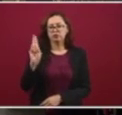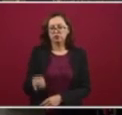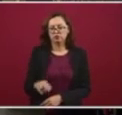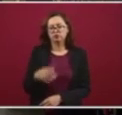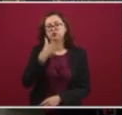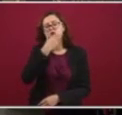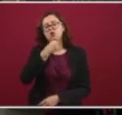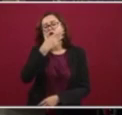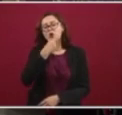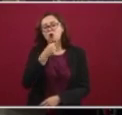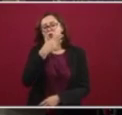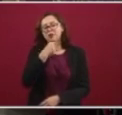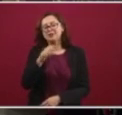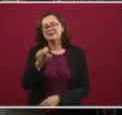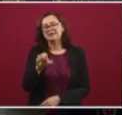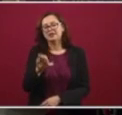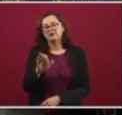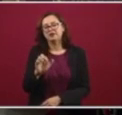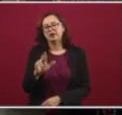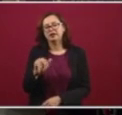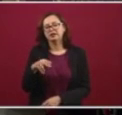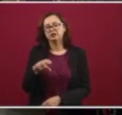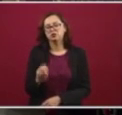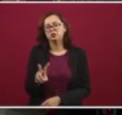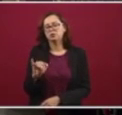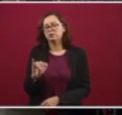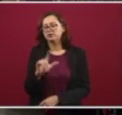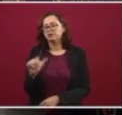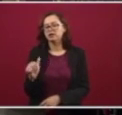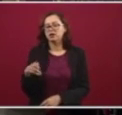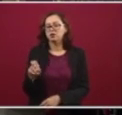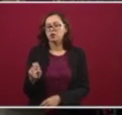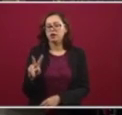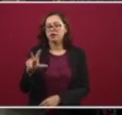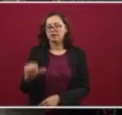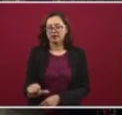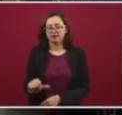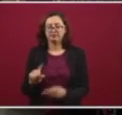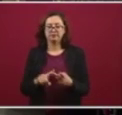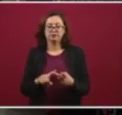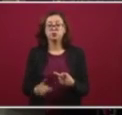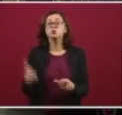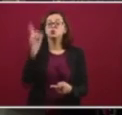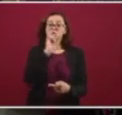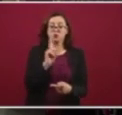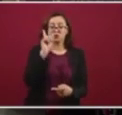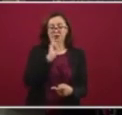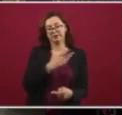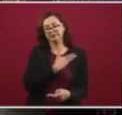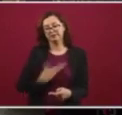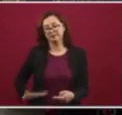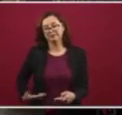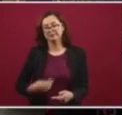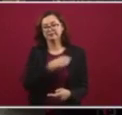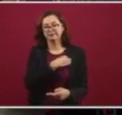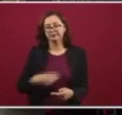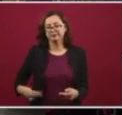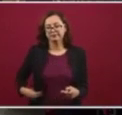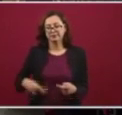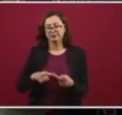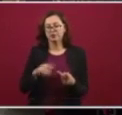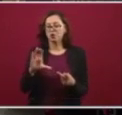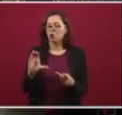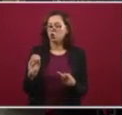Seferino Villanueva Galindo, y la presidenta municipal de